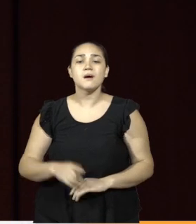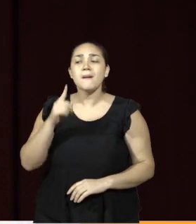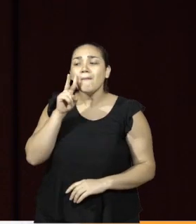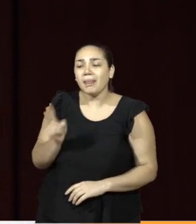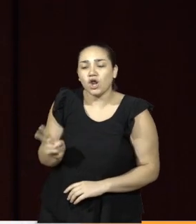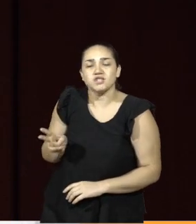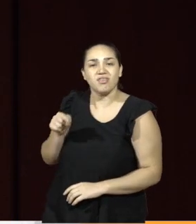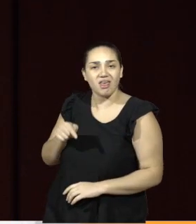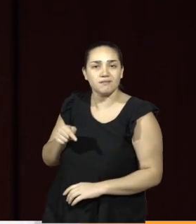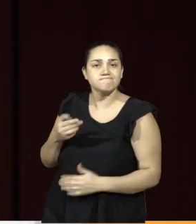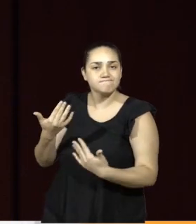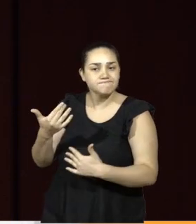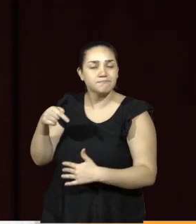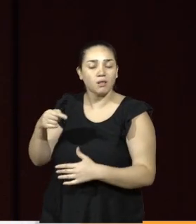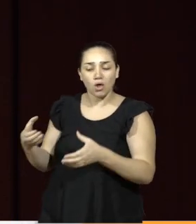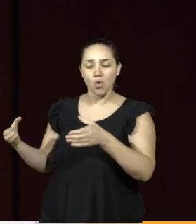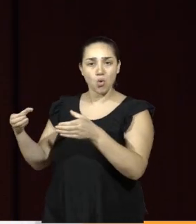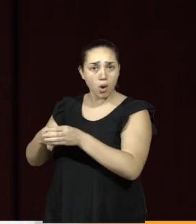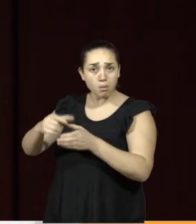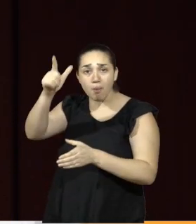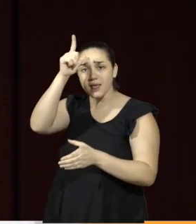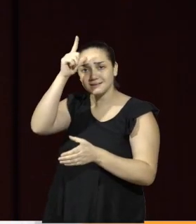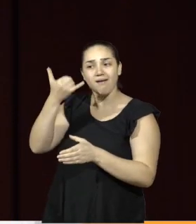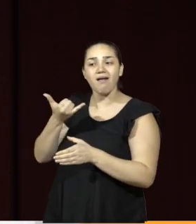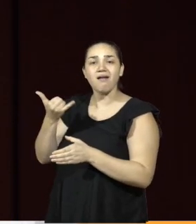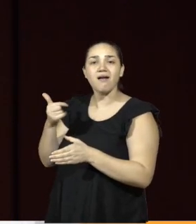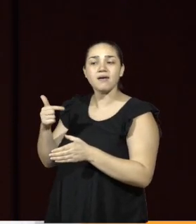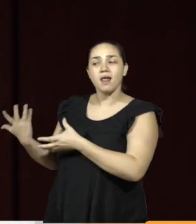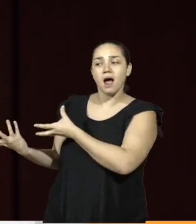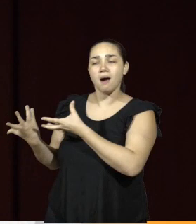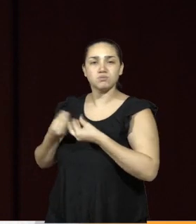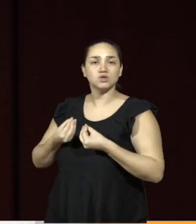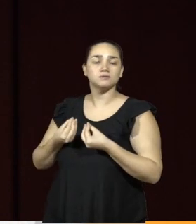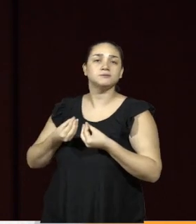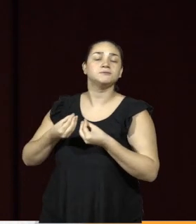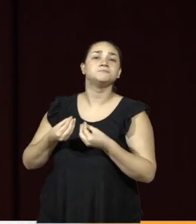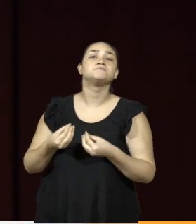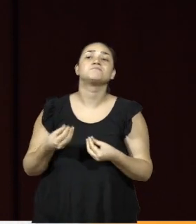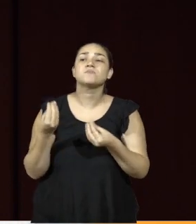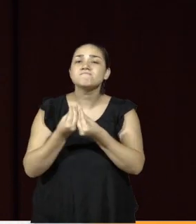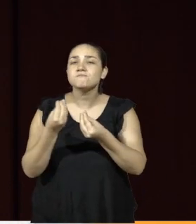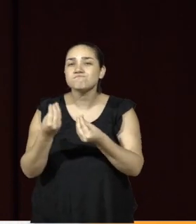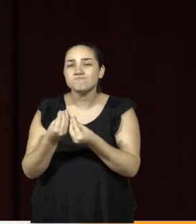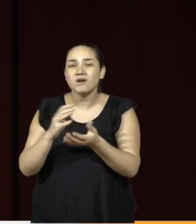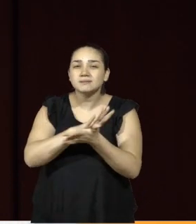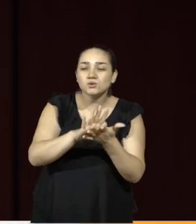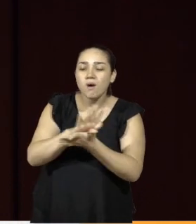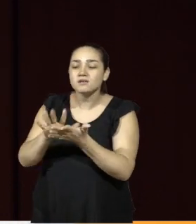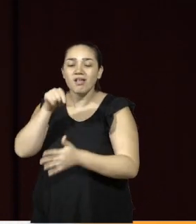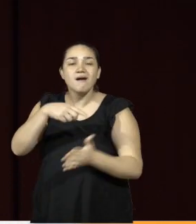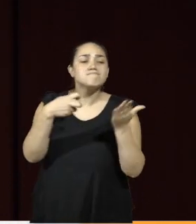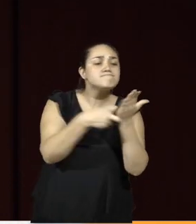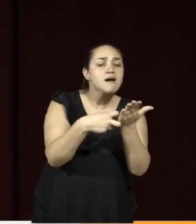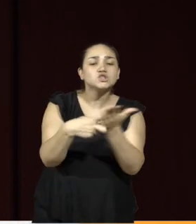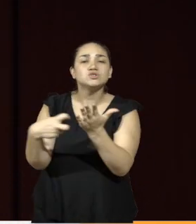puede ocurrir. Y bueno, tenemos un cuerpo policial que bueno que nos brinde el apoyo, porque muchas veces se da en esas inspecciones